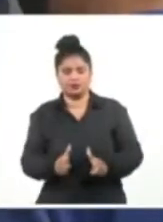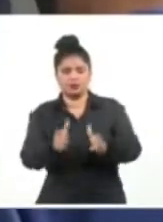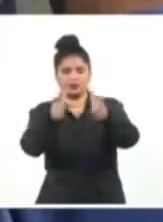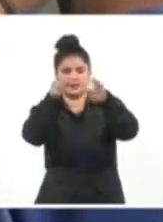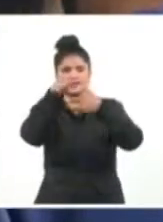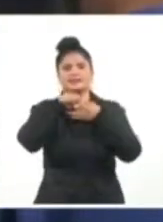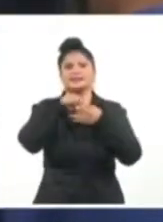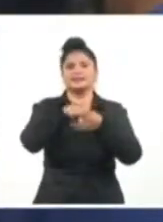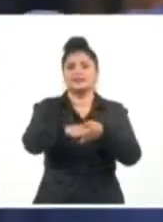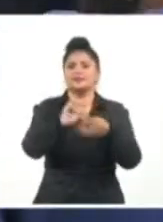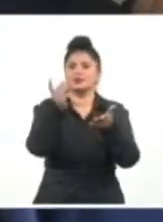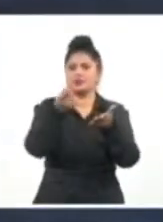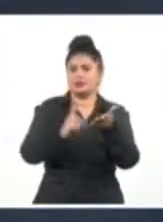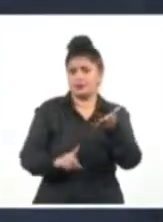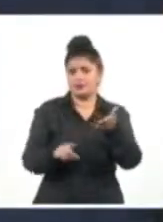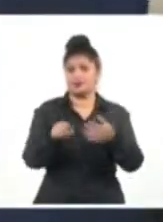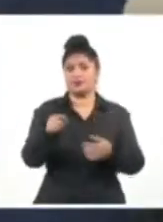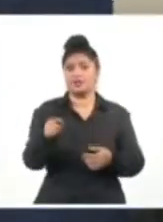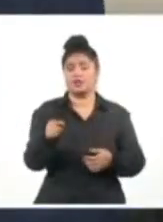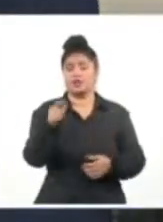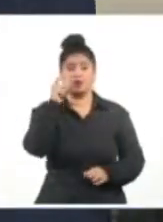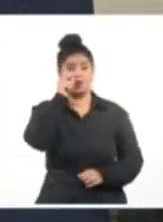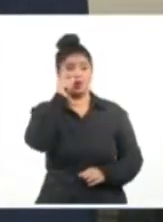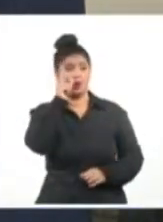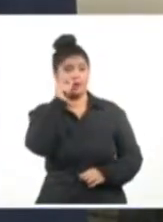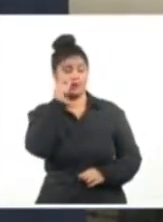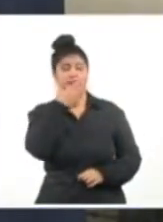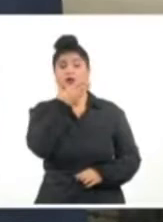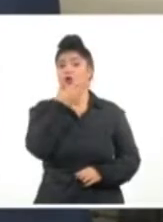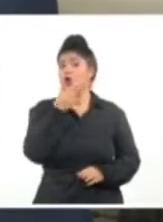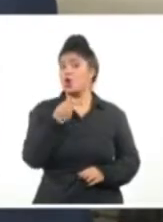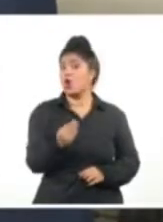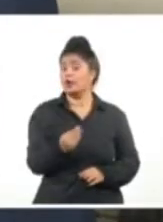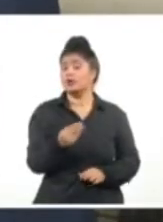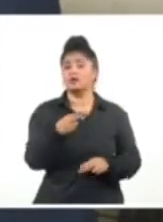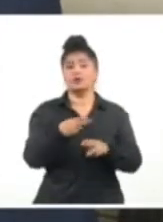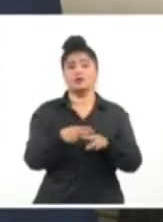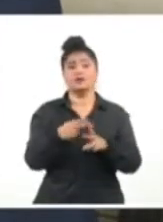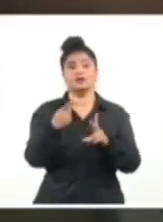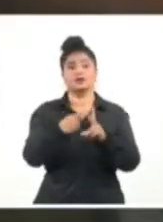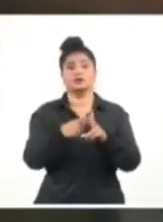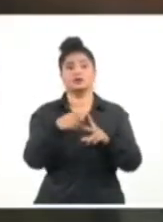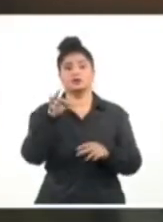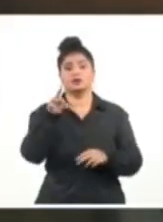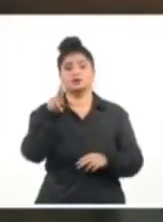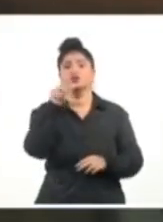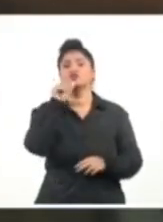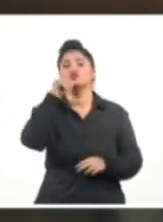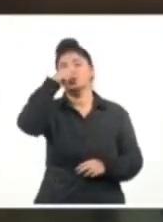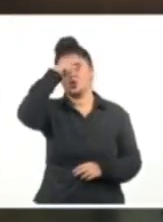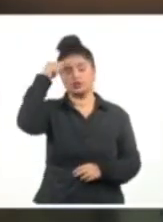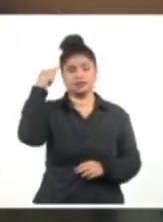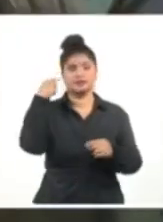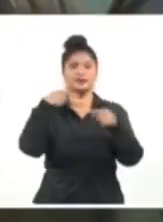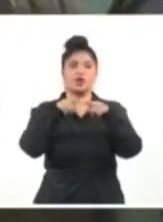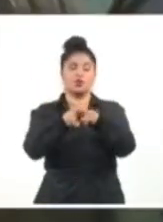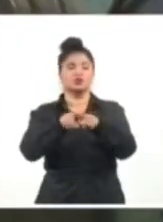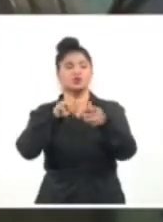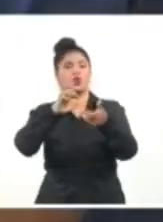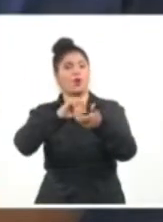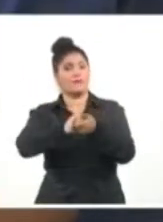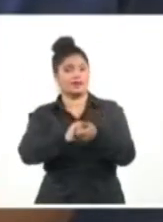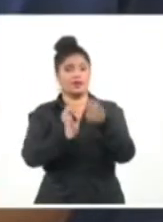A su corta edad, Yordis Alexis Posada Tavío desterró de su vocabulario la palabra imposible. Junto a sus compañeros del taller